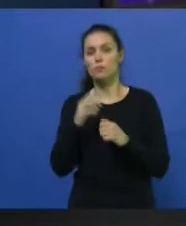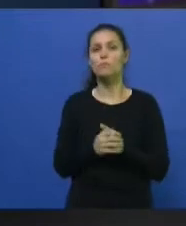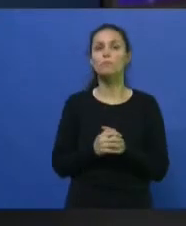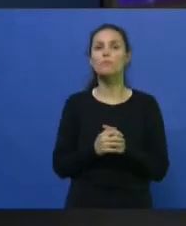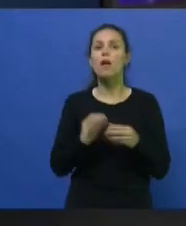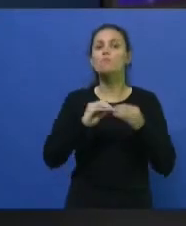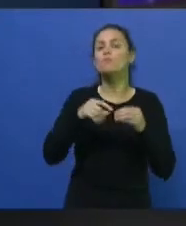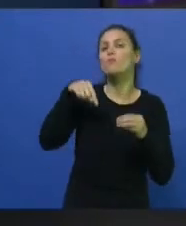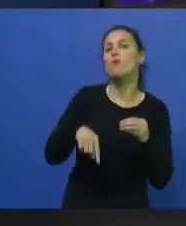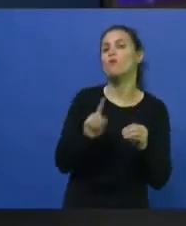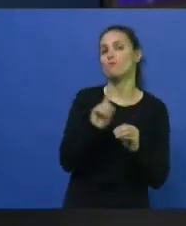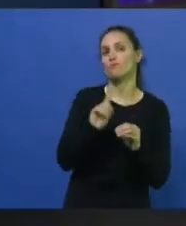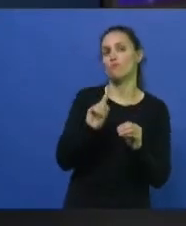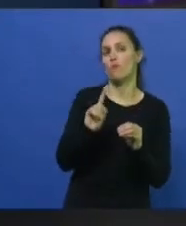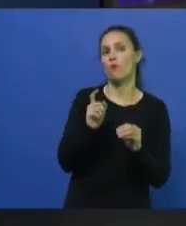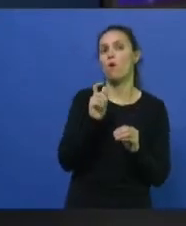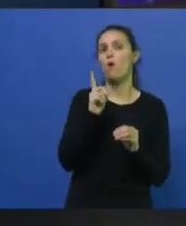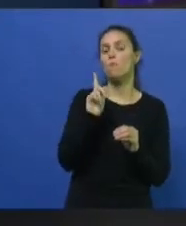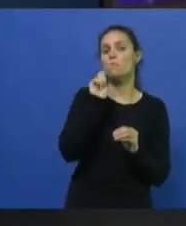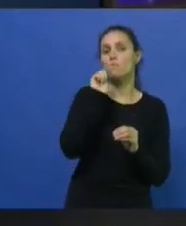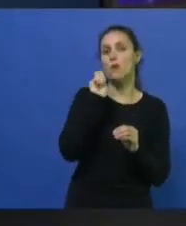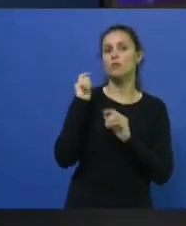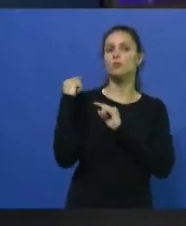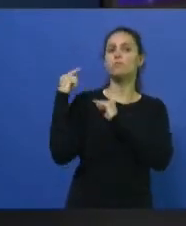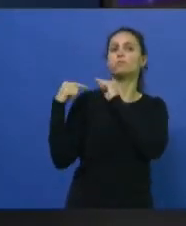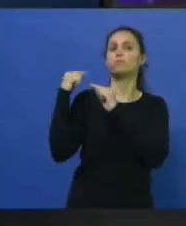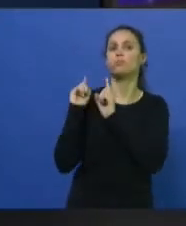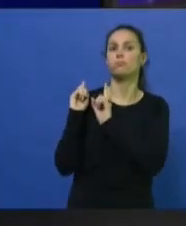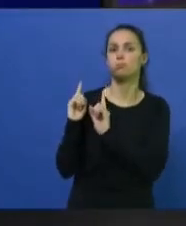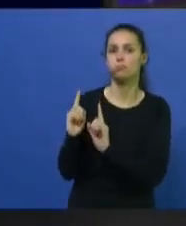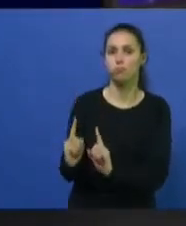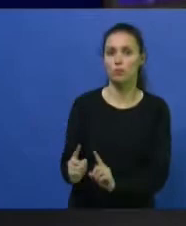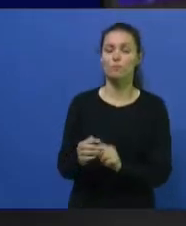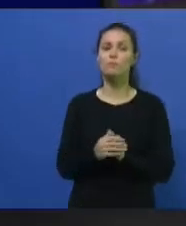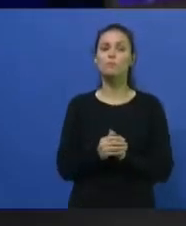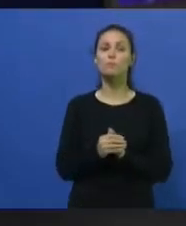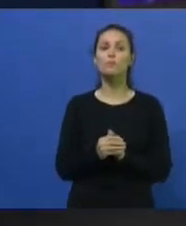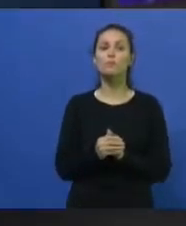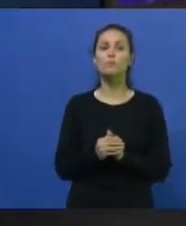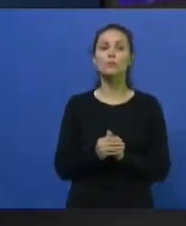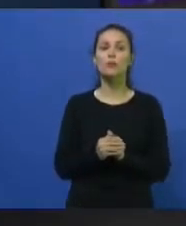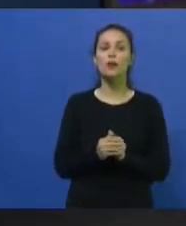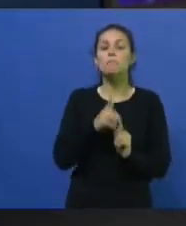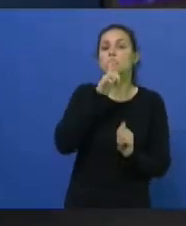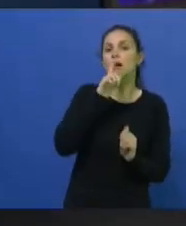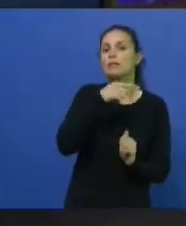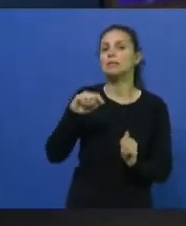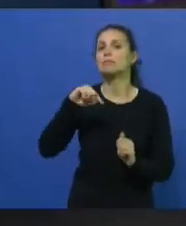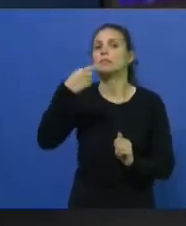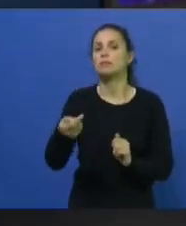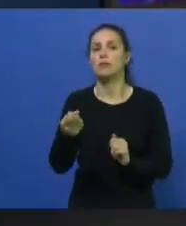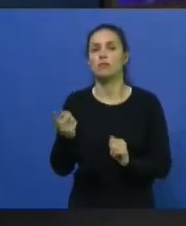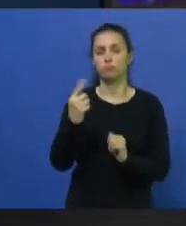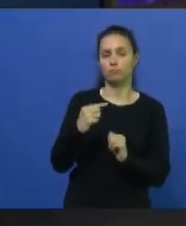en donde las dosis no están llegando en principio habría una promesa preliminar este que la semana que viene quizá seque pero mientras tanto